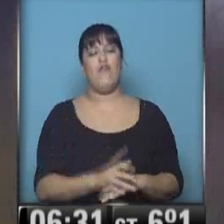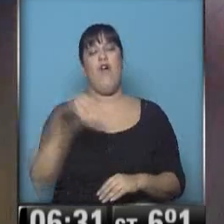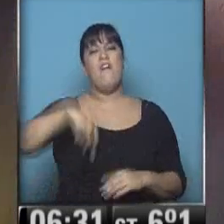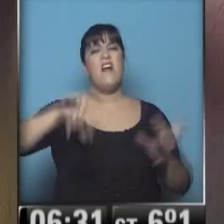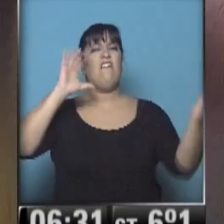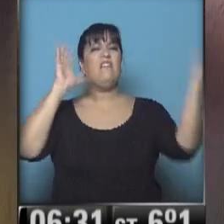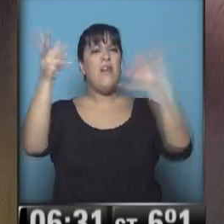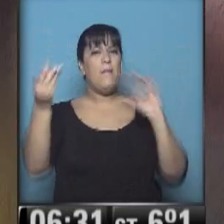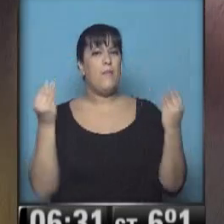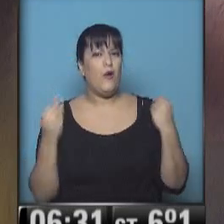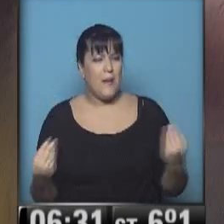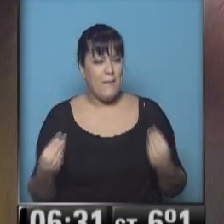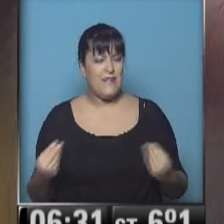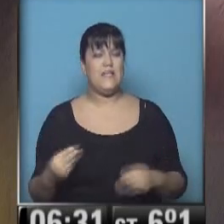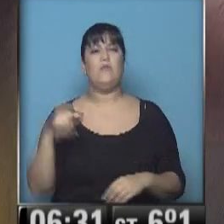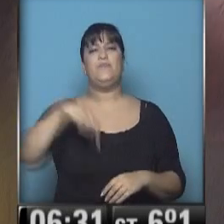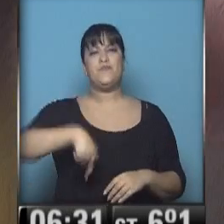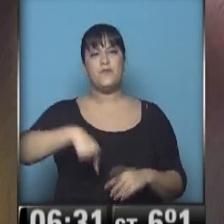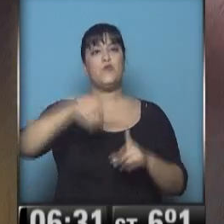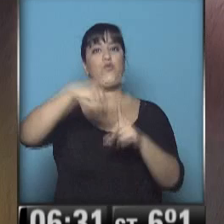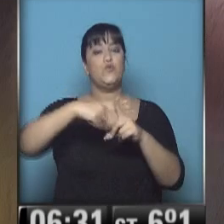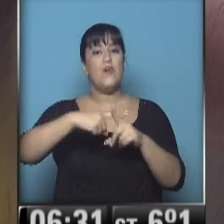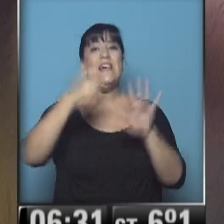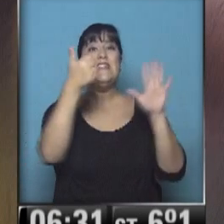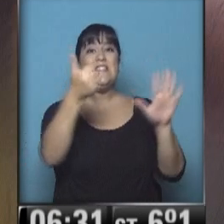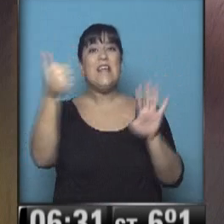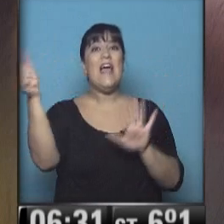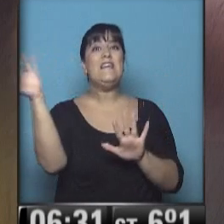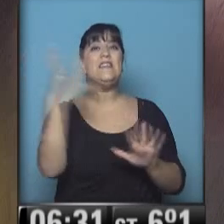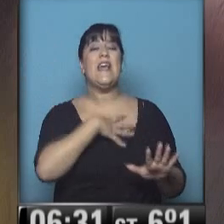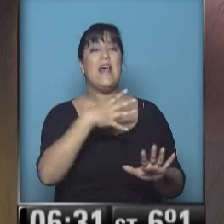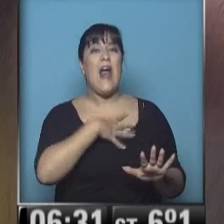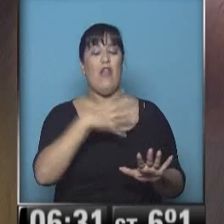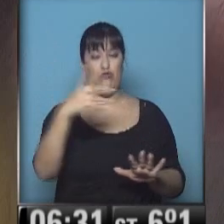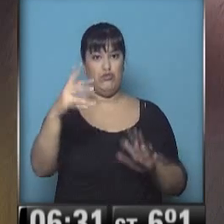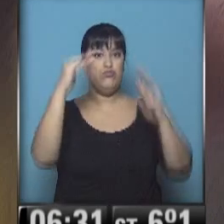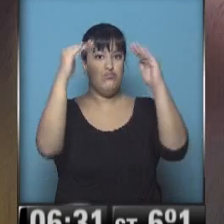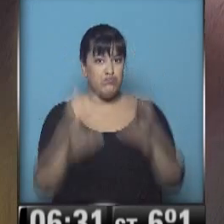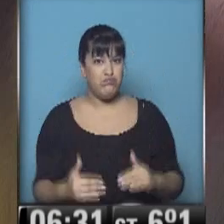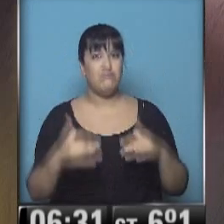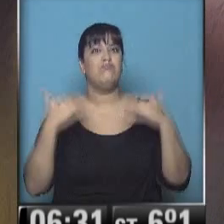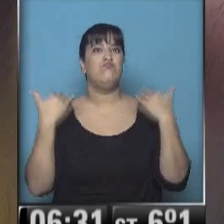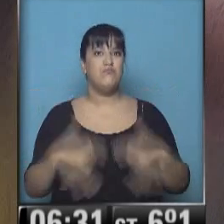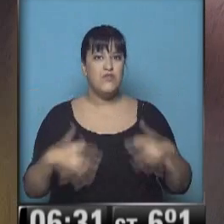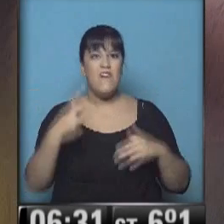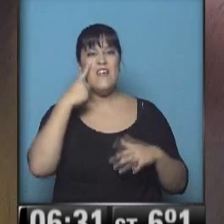meteorológico nos está contando que descendió hasta los 6 grados una décima. Fíjese la